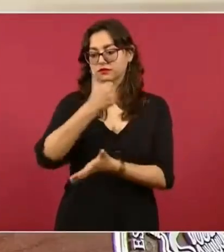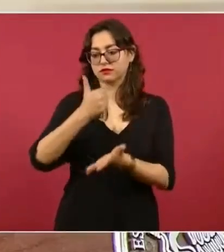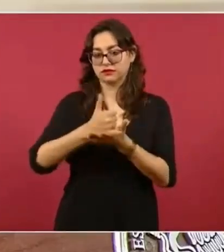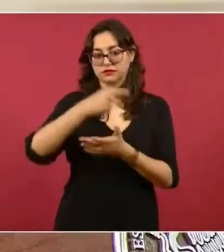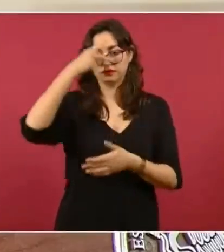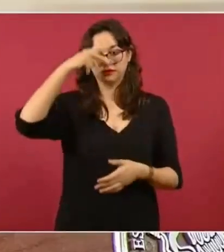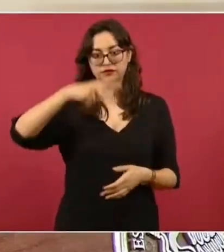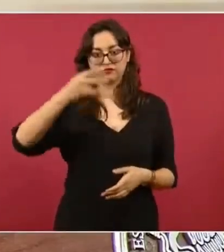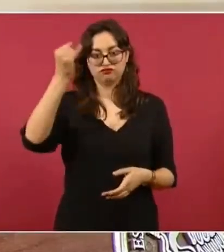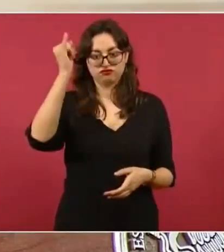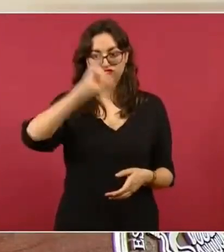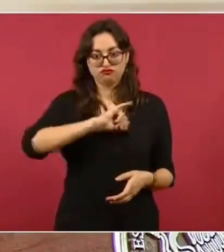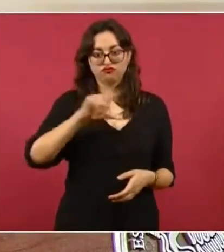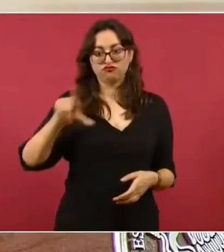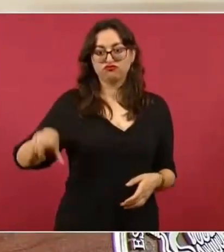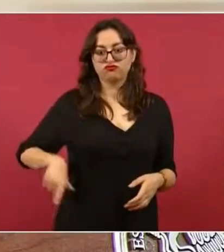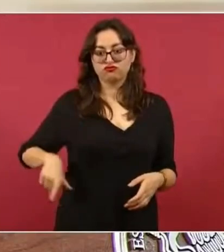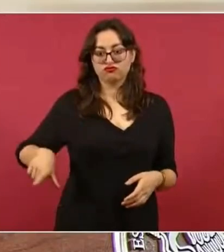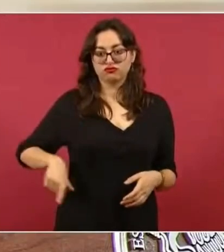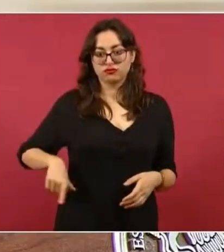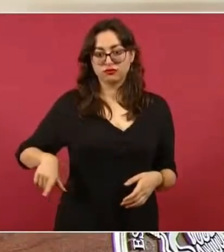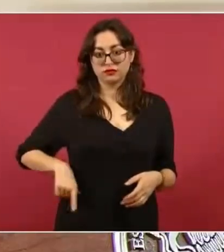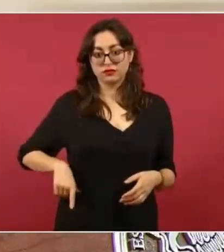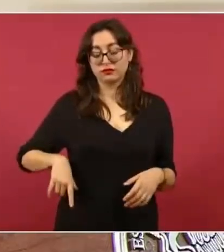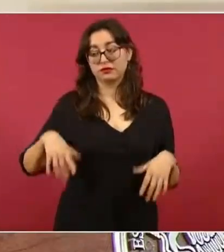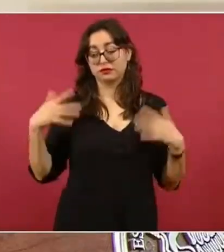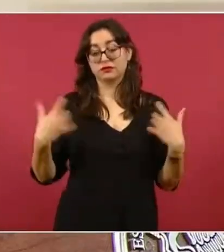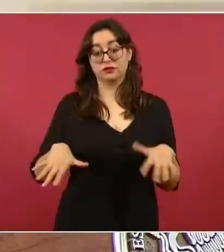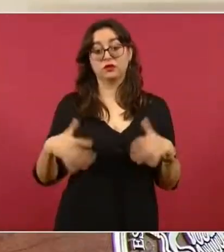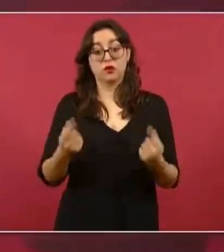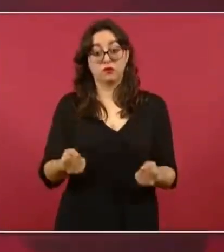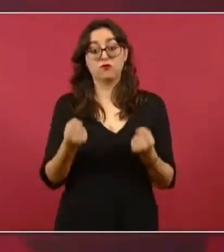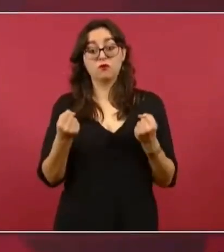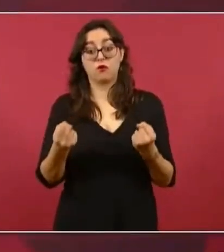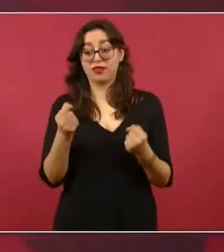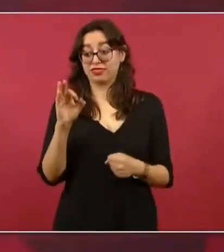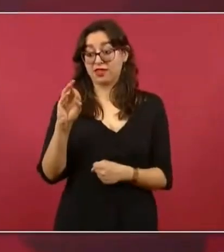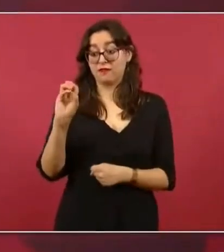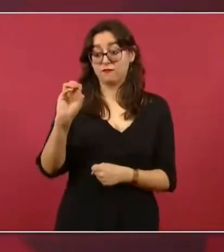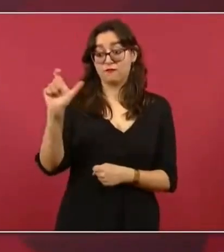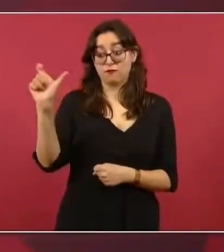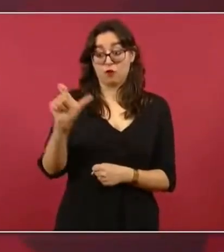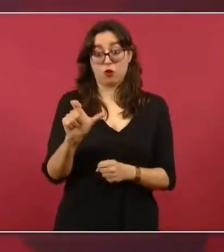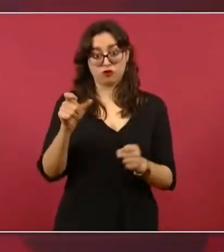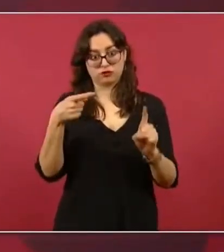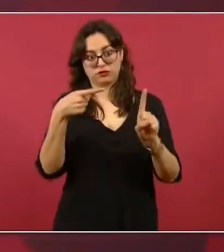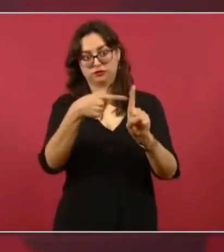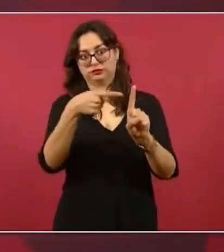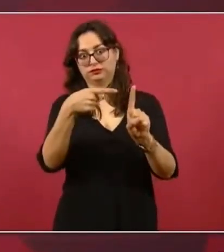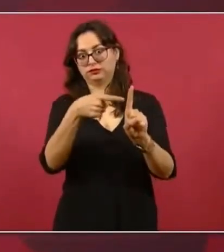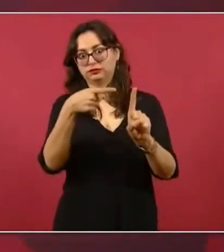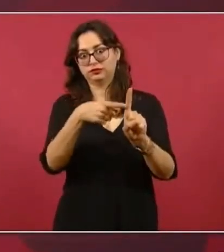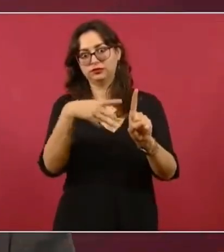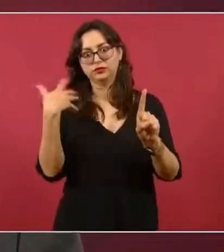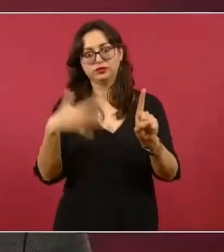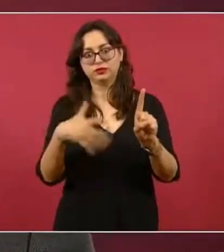azul, con Fox en la cresta de la ola,